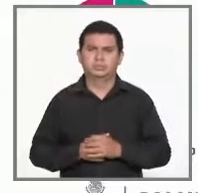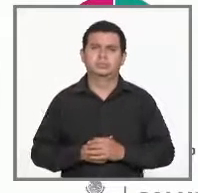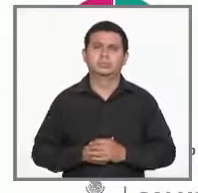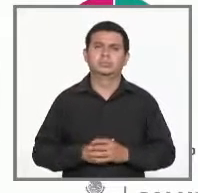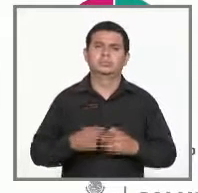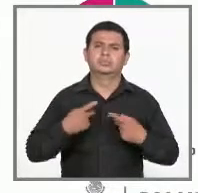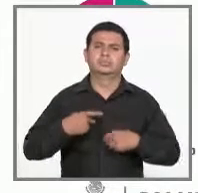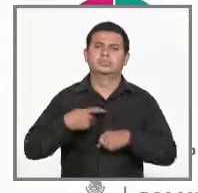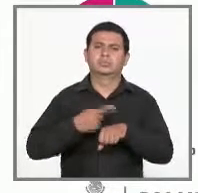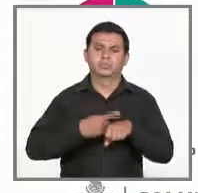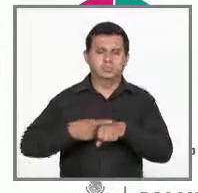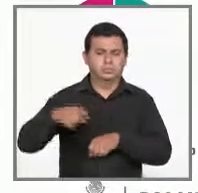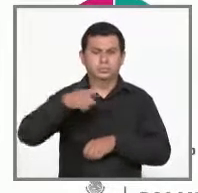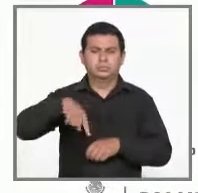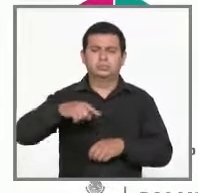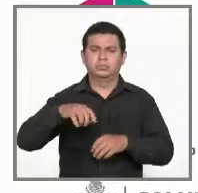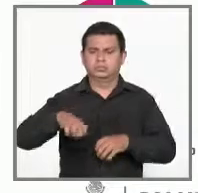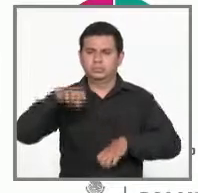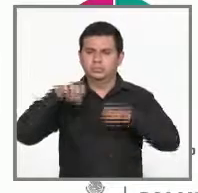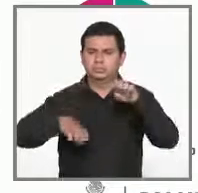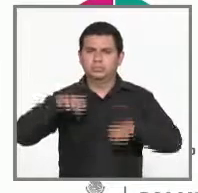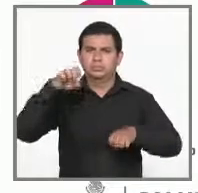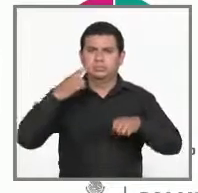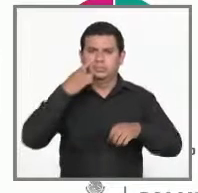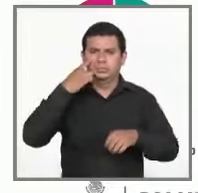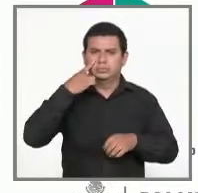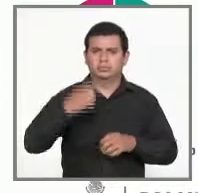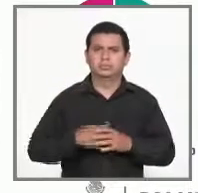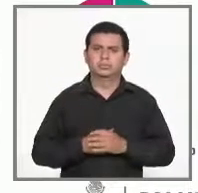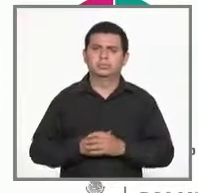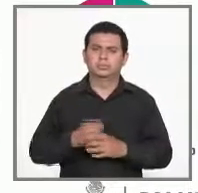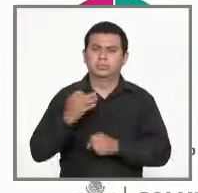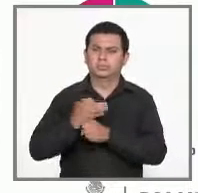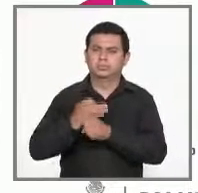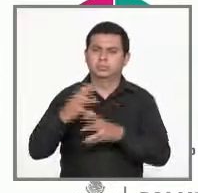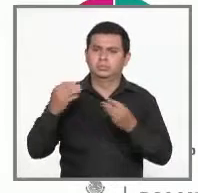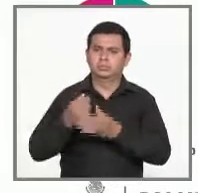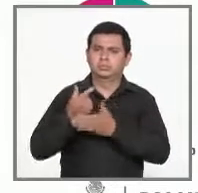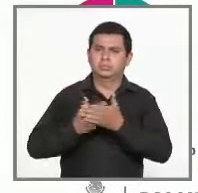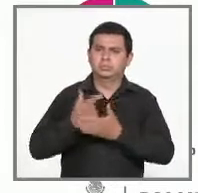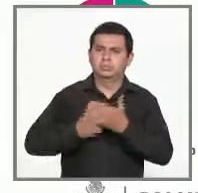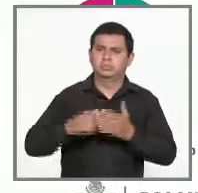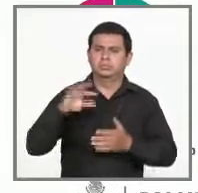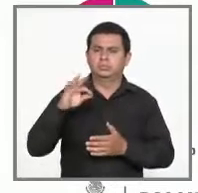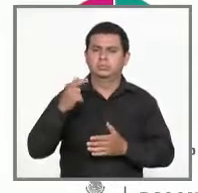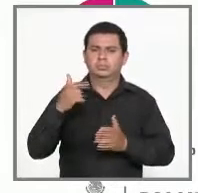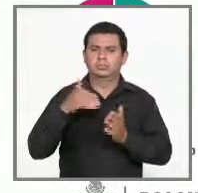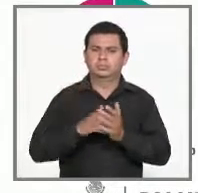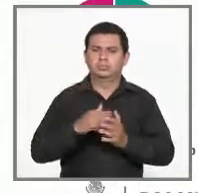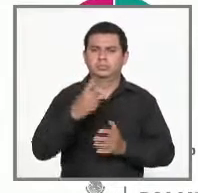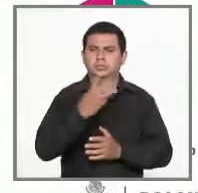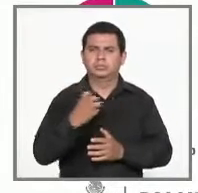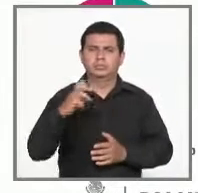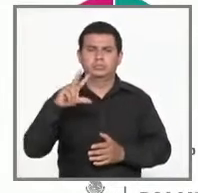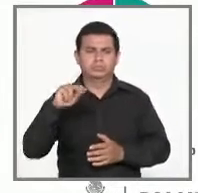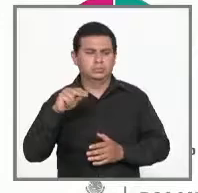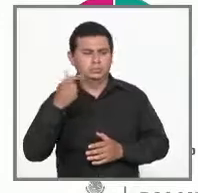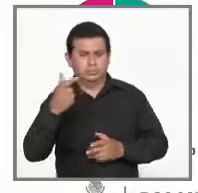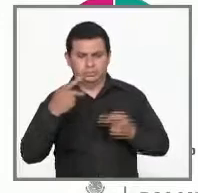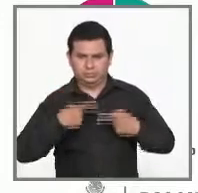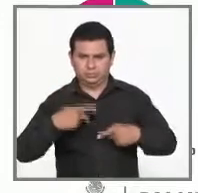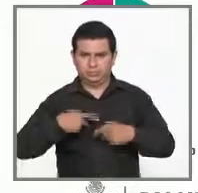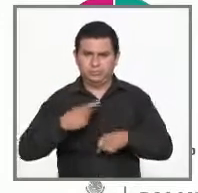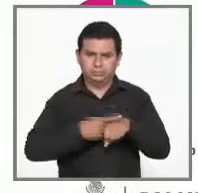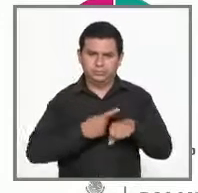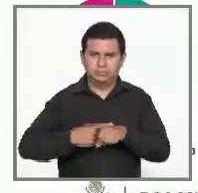casos confirmados por grupos de edad tenemos hasta el momento 47 mil 387 casos